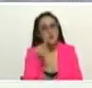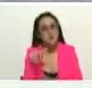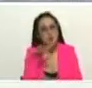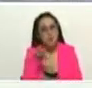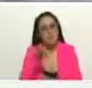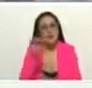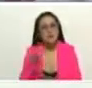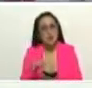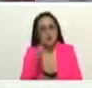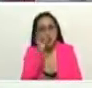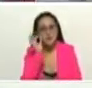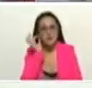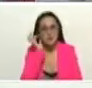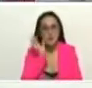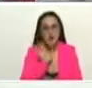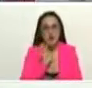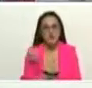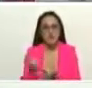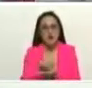pastores, pastoras evangélicos,